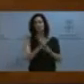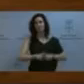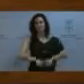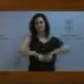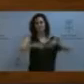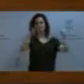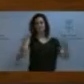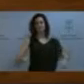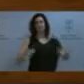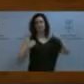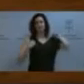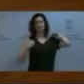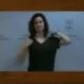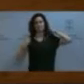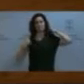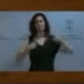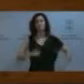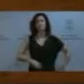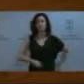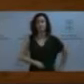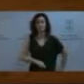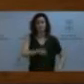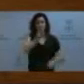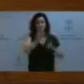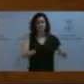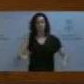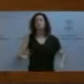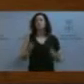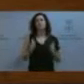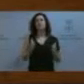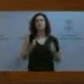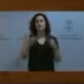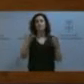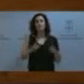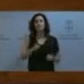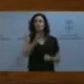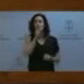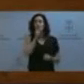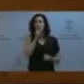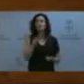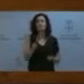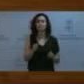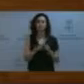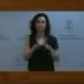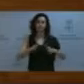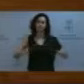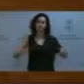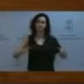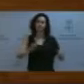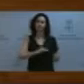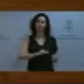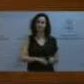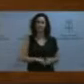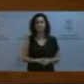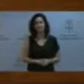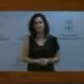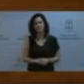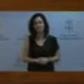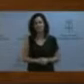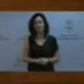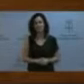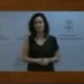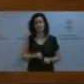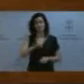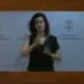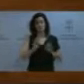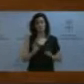más. Su población tiene unos ratios de envejecimiento importantes y su